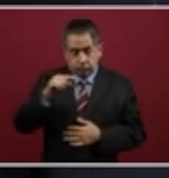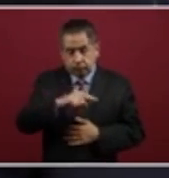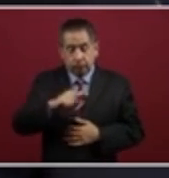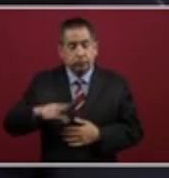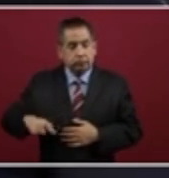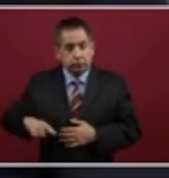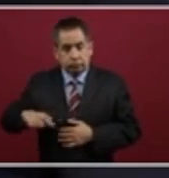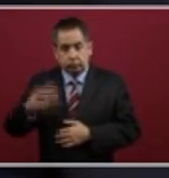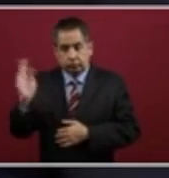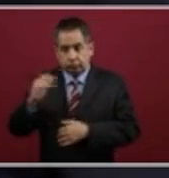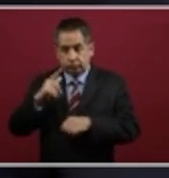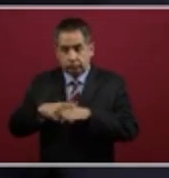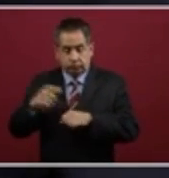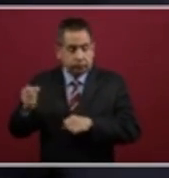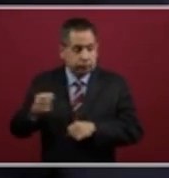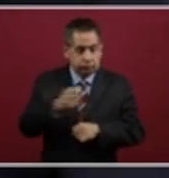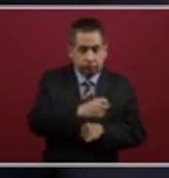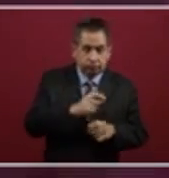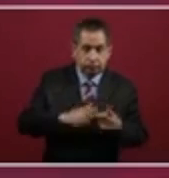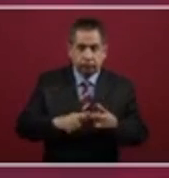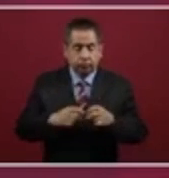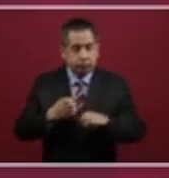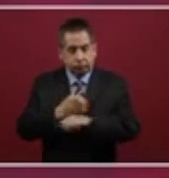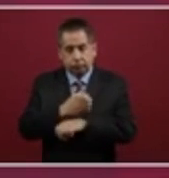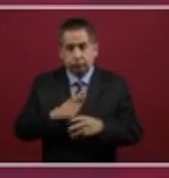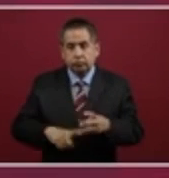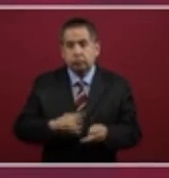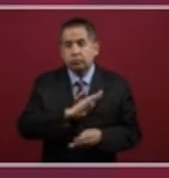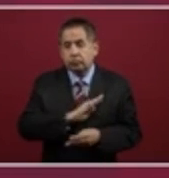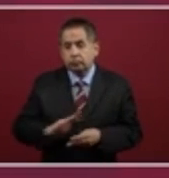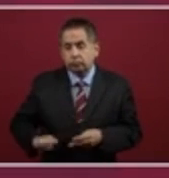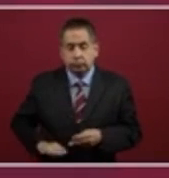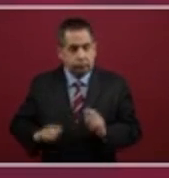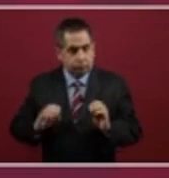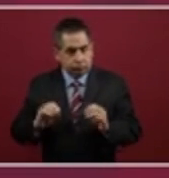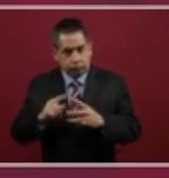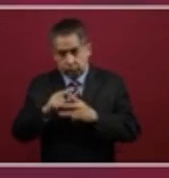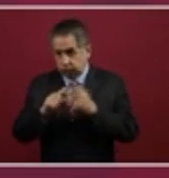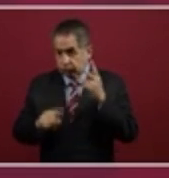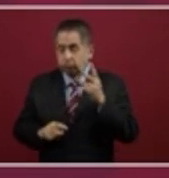gobierno estatal, municipal o federal